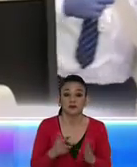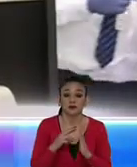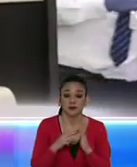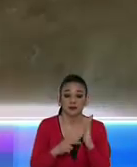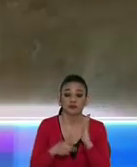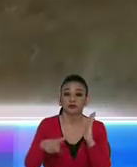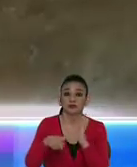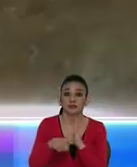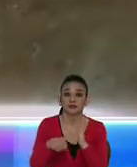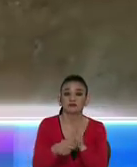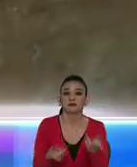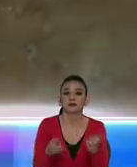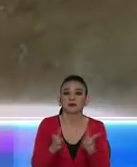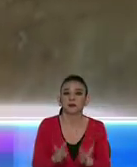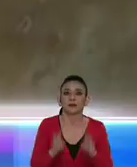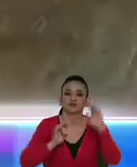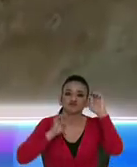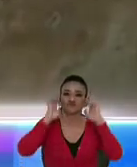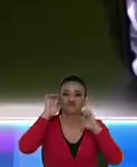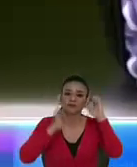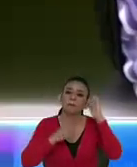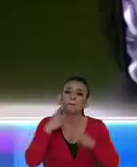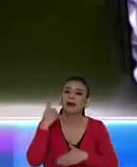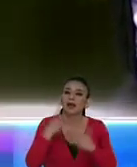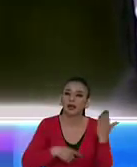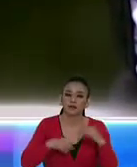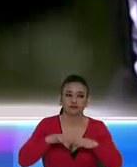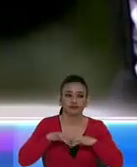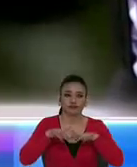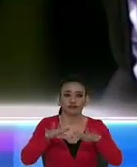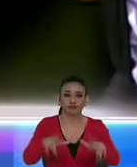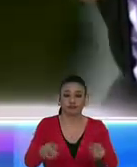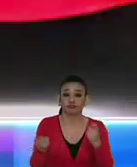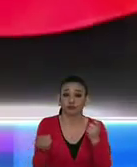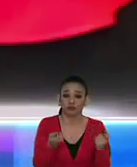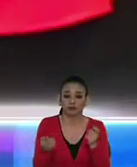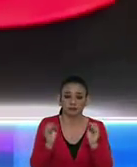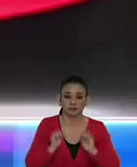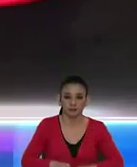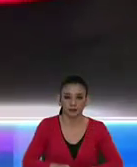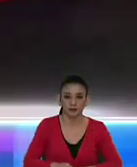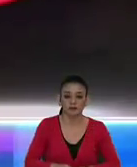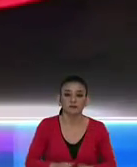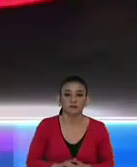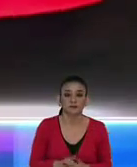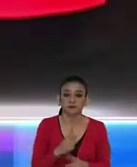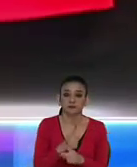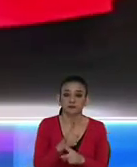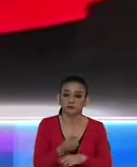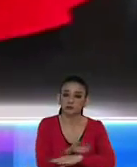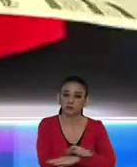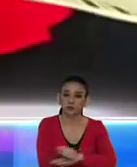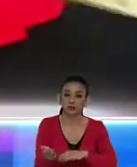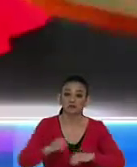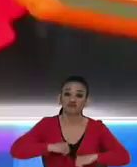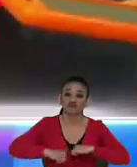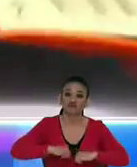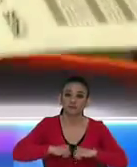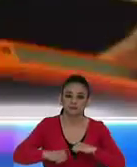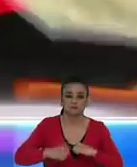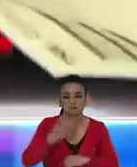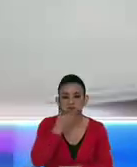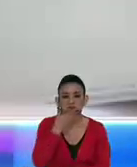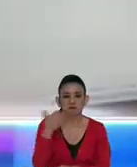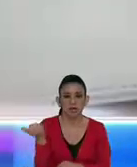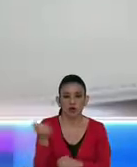suma a las diferentes estrategias para evitar un posible contagio del COVID-19. Por ello, recomiendan a la ciudadanía realizar sus trámites mediante la agencia